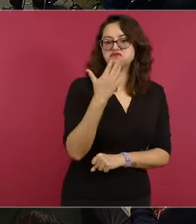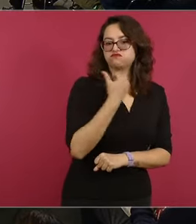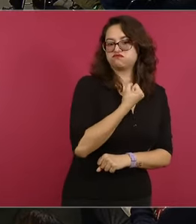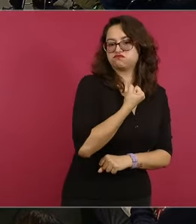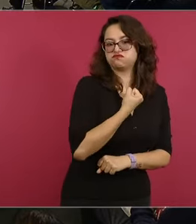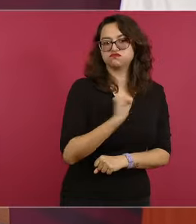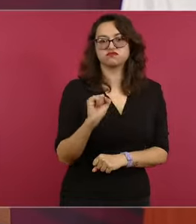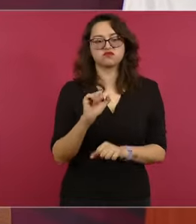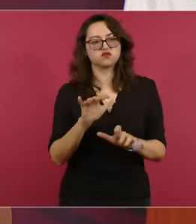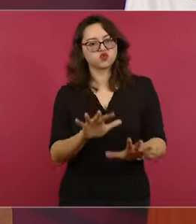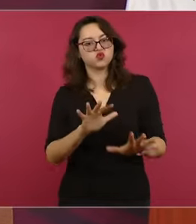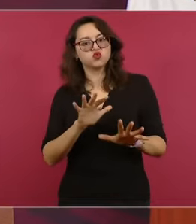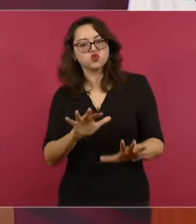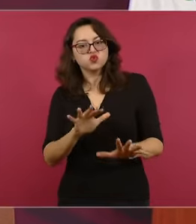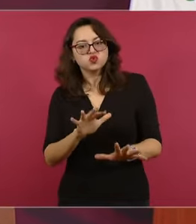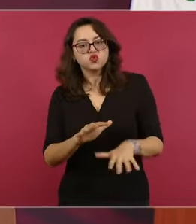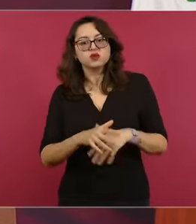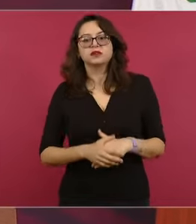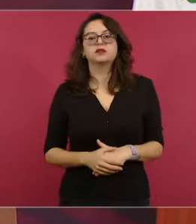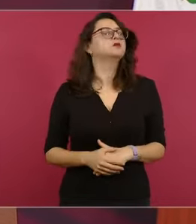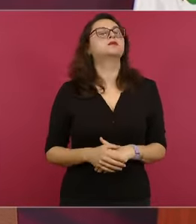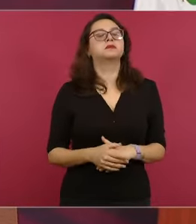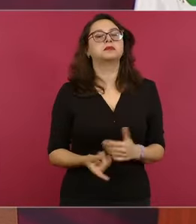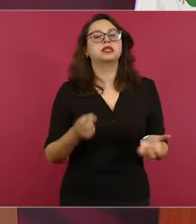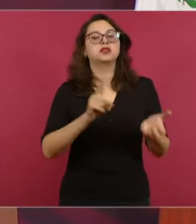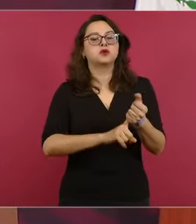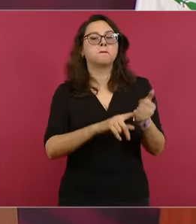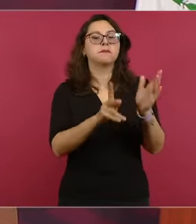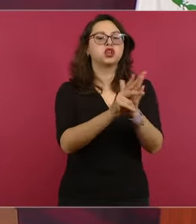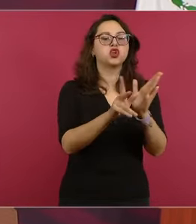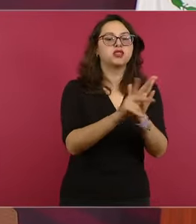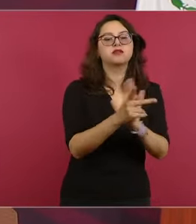famoso o dos. O